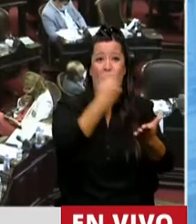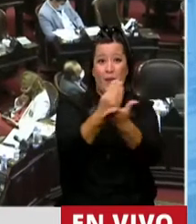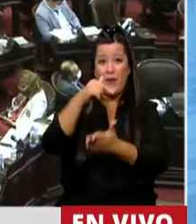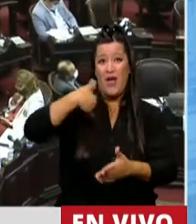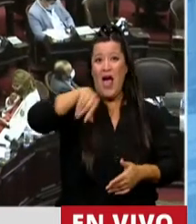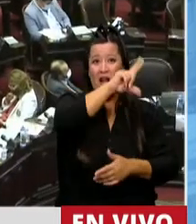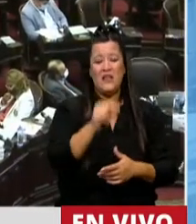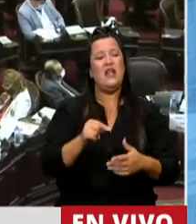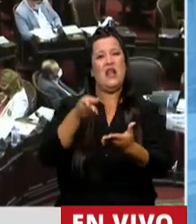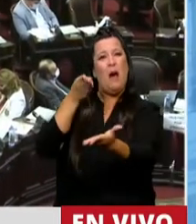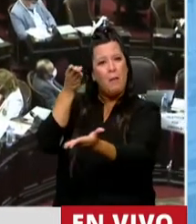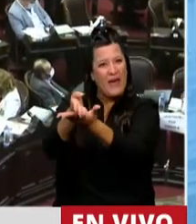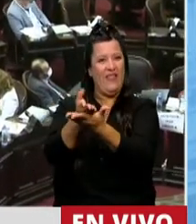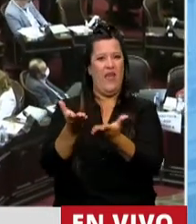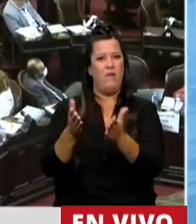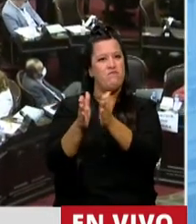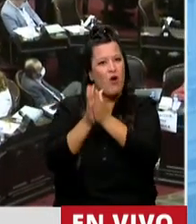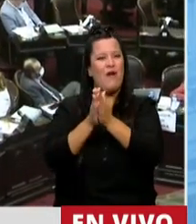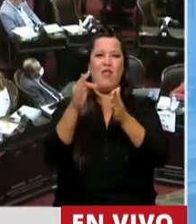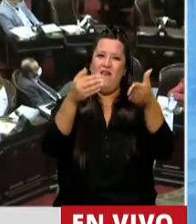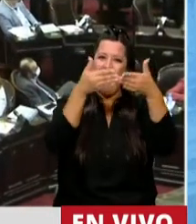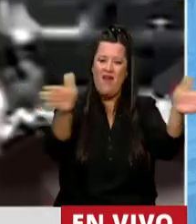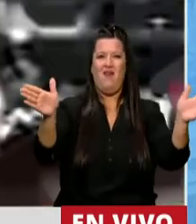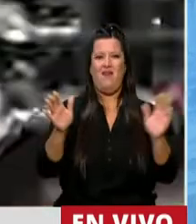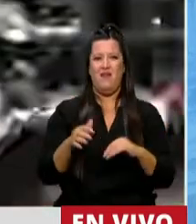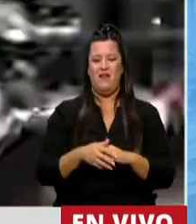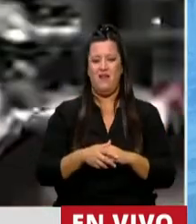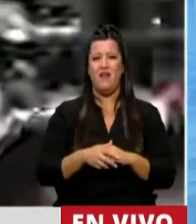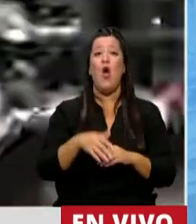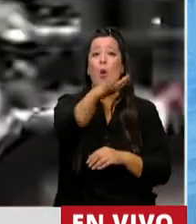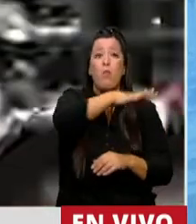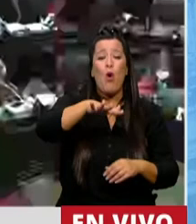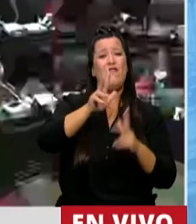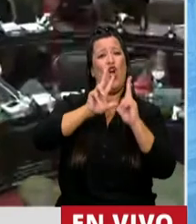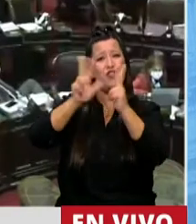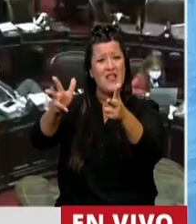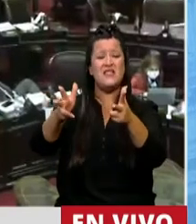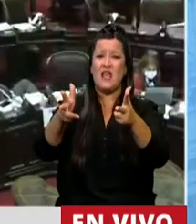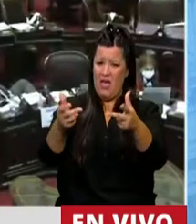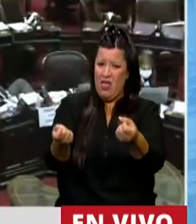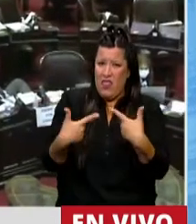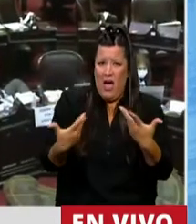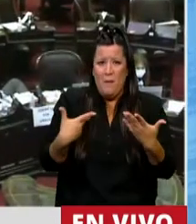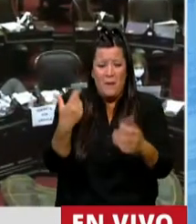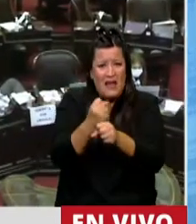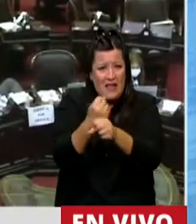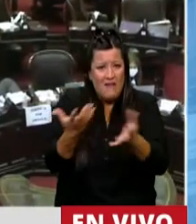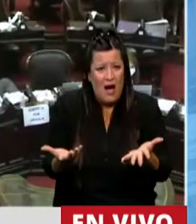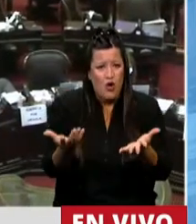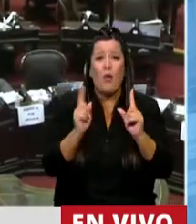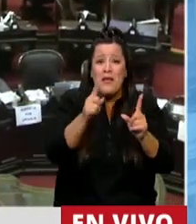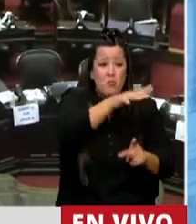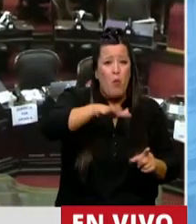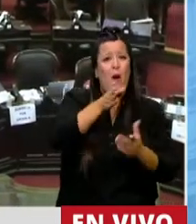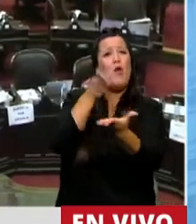le cercene las esperanzas. Es su pueblo el que le dice, déjenos trabajar. Es su pueblo